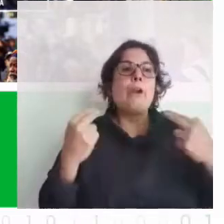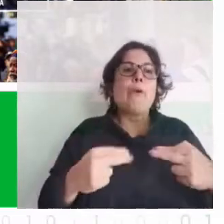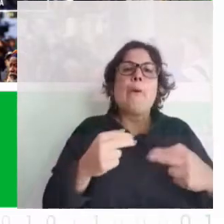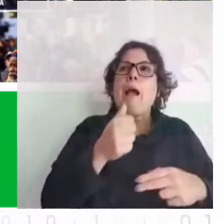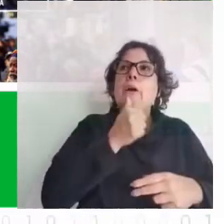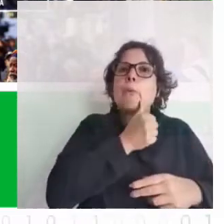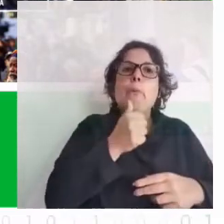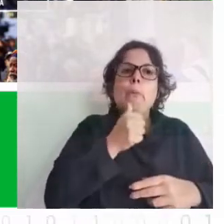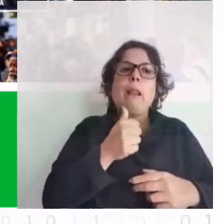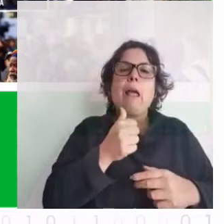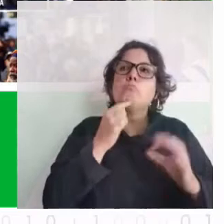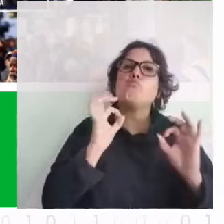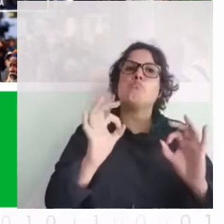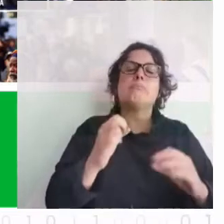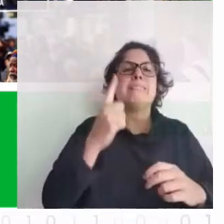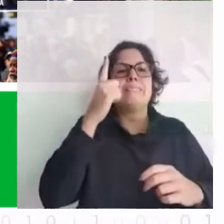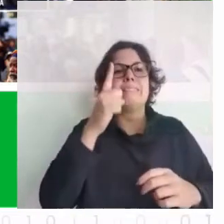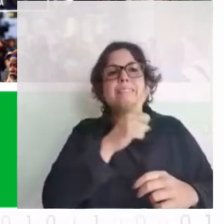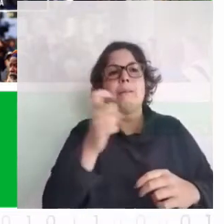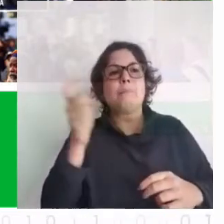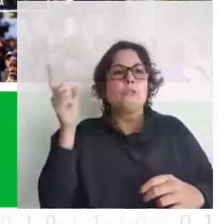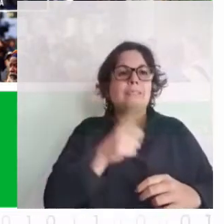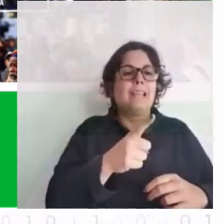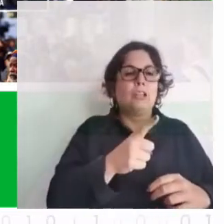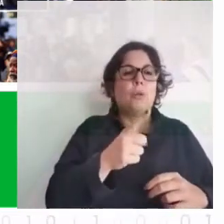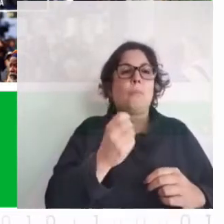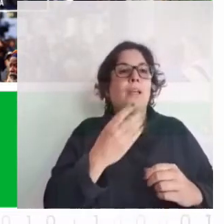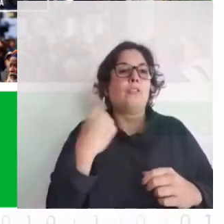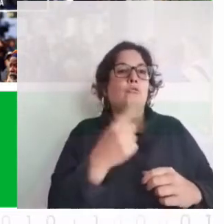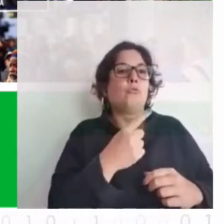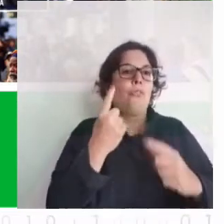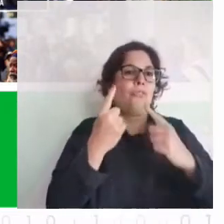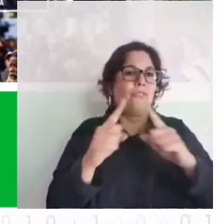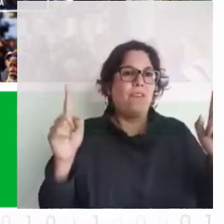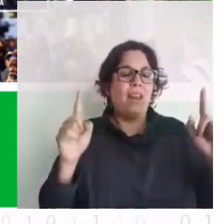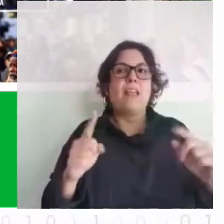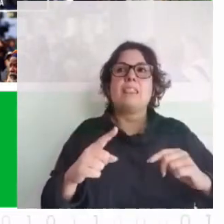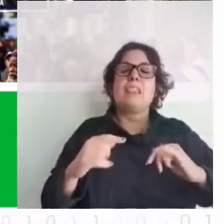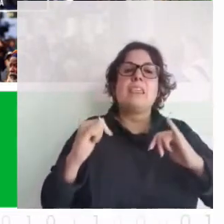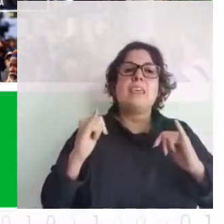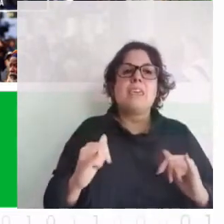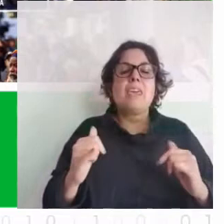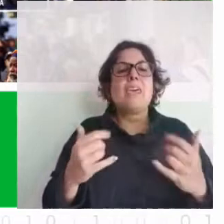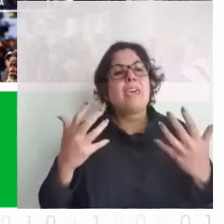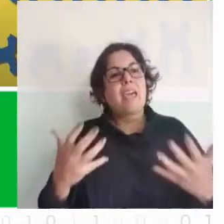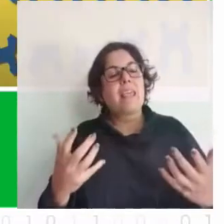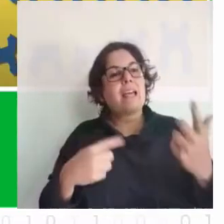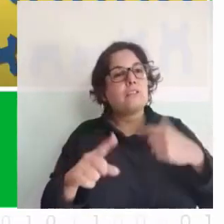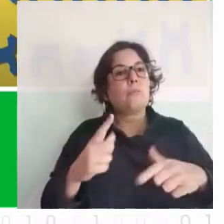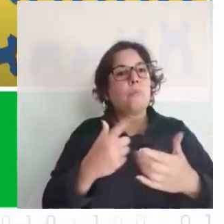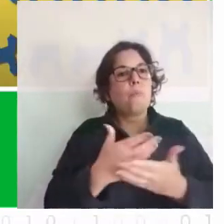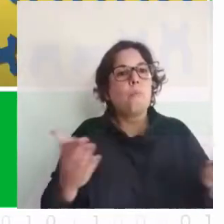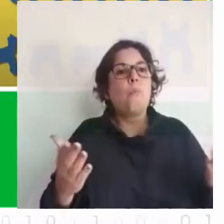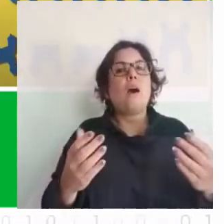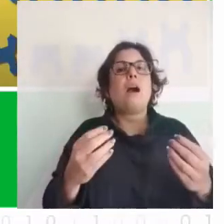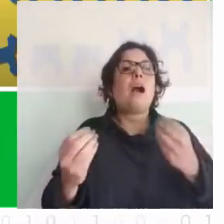al 100% de los pacientes, porque todos somos diferentes. Y quería entonces mostrarles un poco en